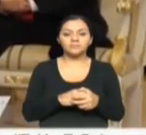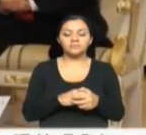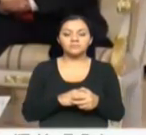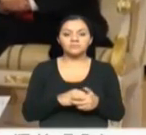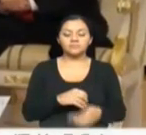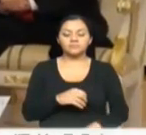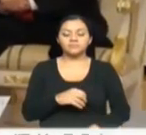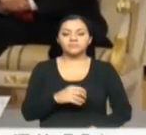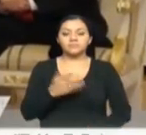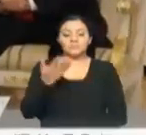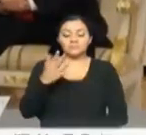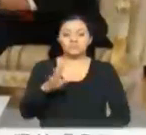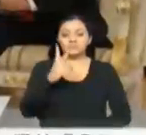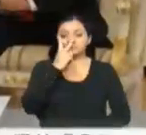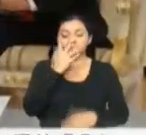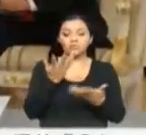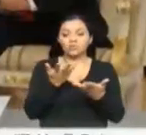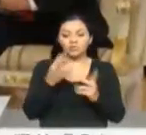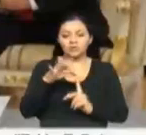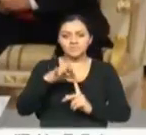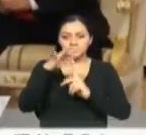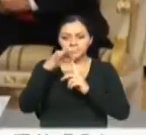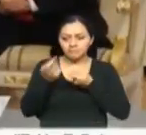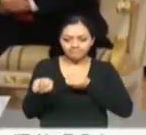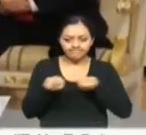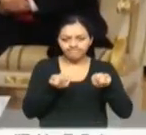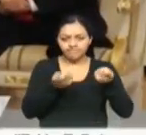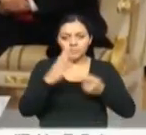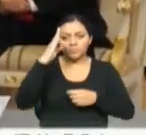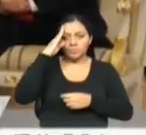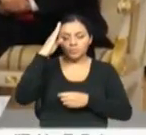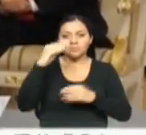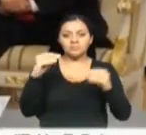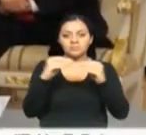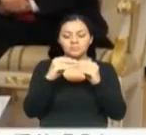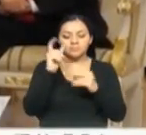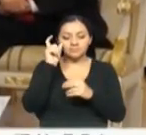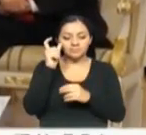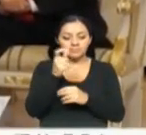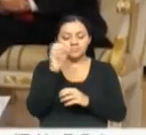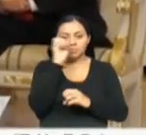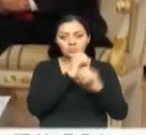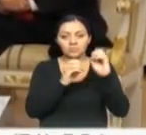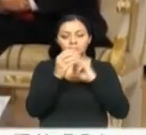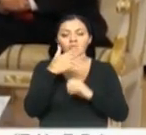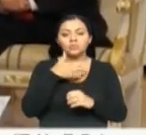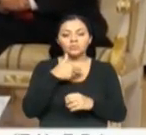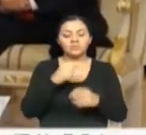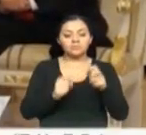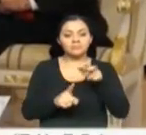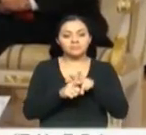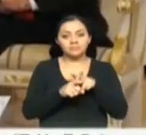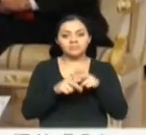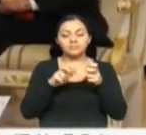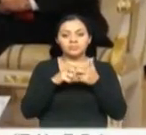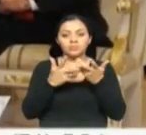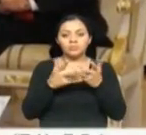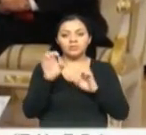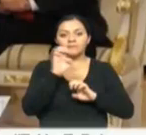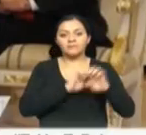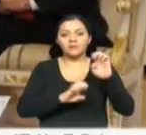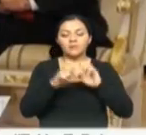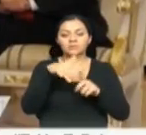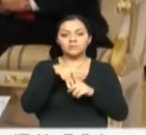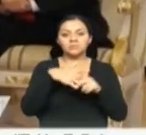Ya hablé con el jefe de los servicios especiales. Ellos y la policía hacen de todo para dar con las causas del incidente y realizar una evaluación de la